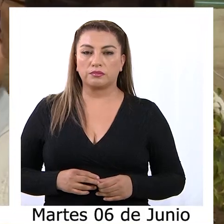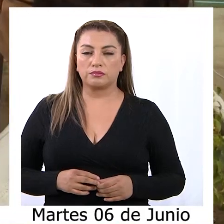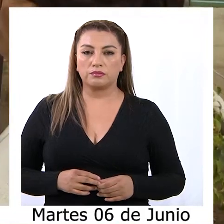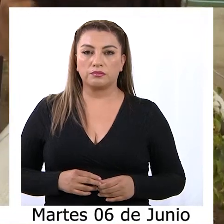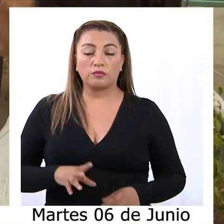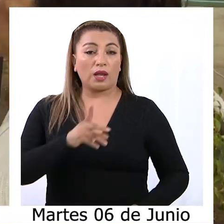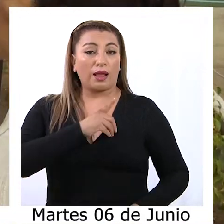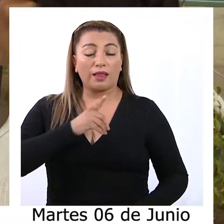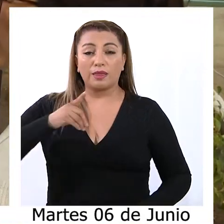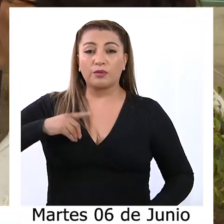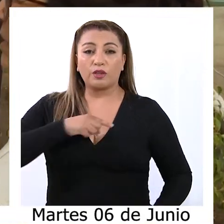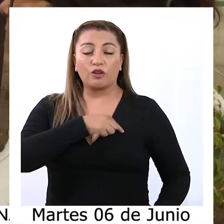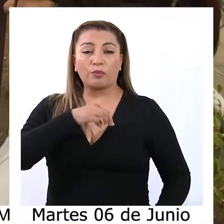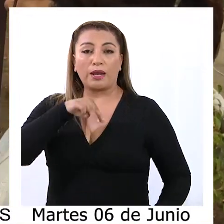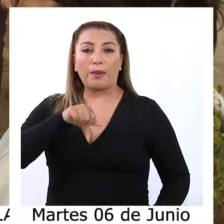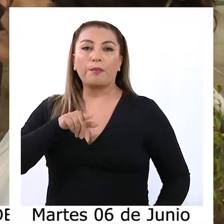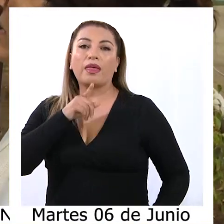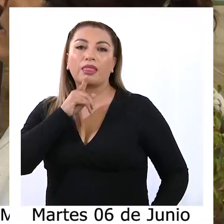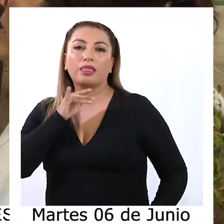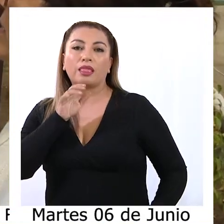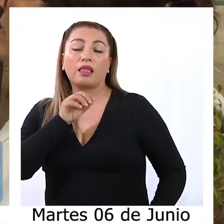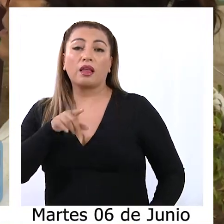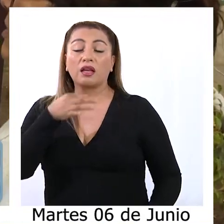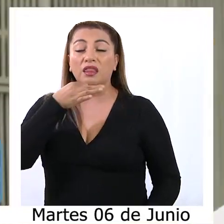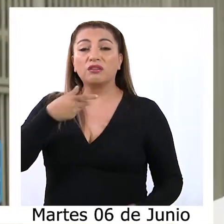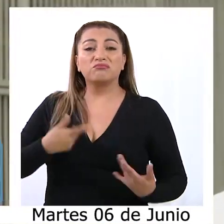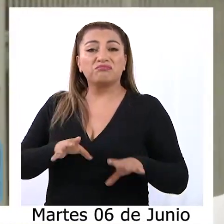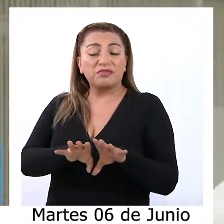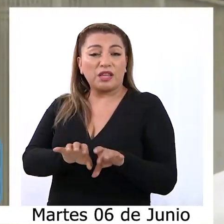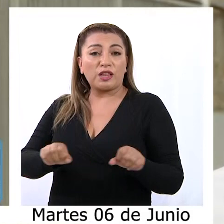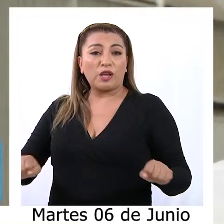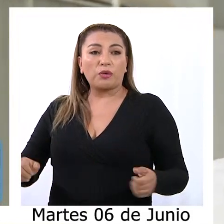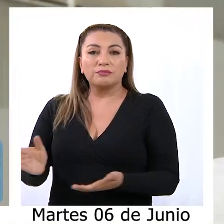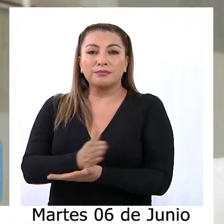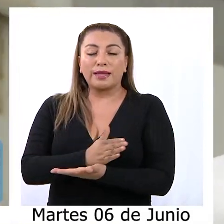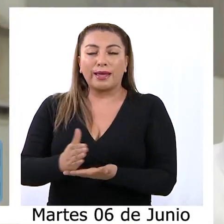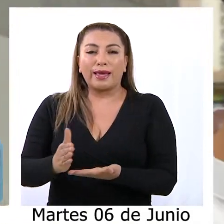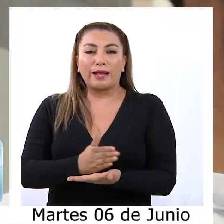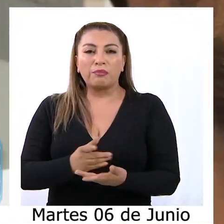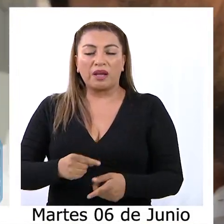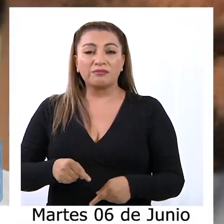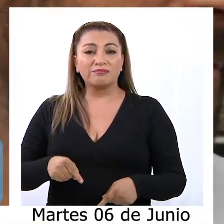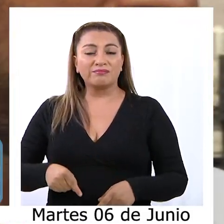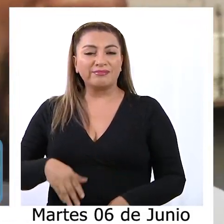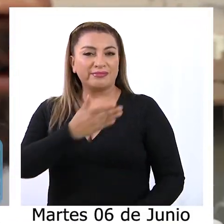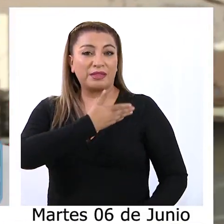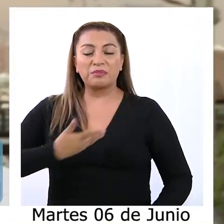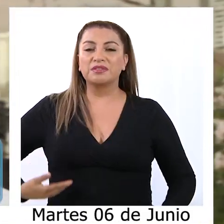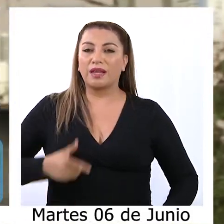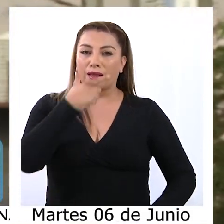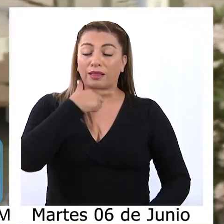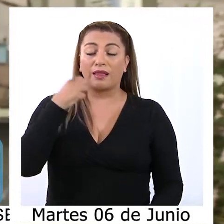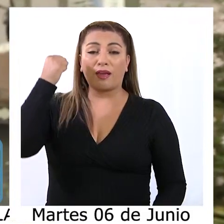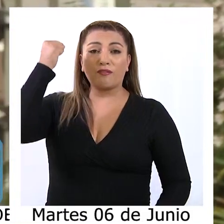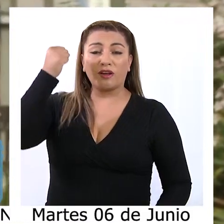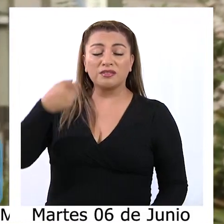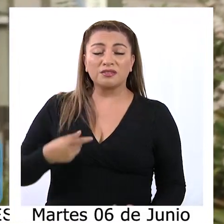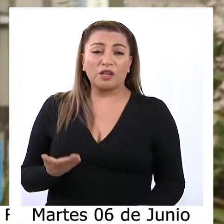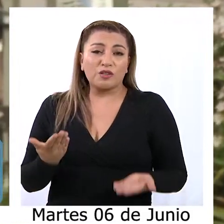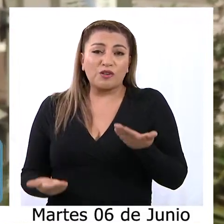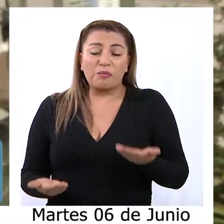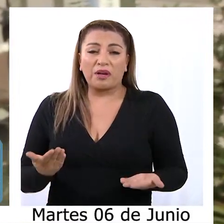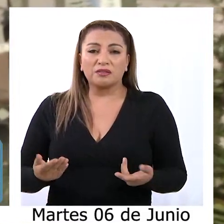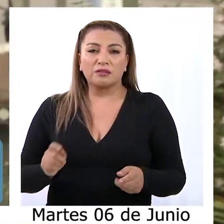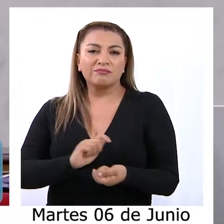El diputado Matías Ramírez señaló estar de acuerdo con el planteamiento del presidente Gabriel Boric en relación